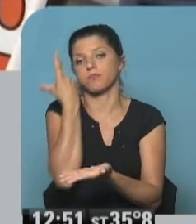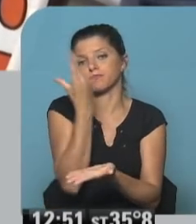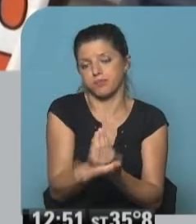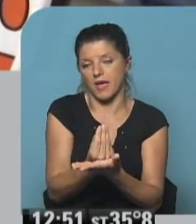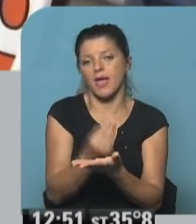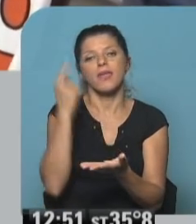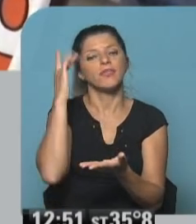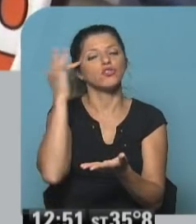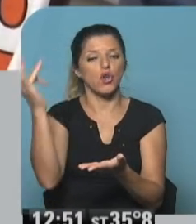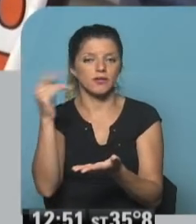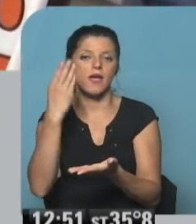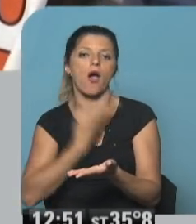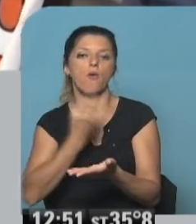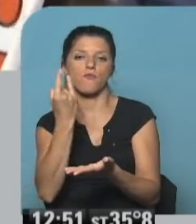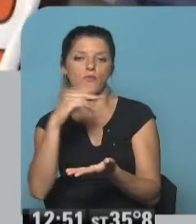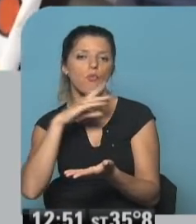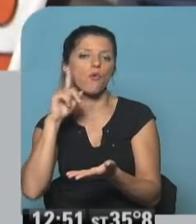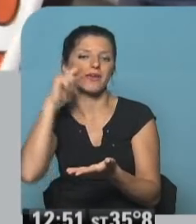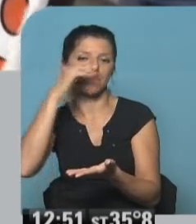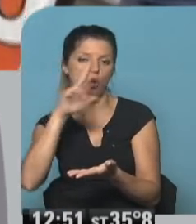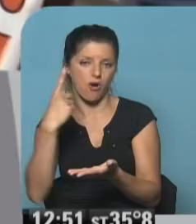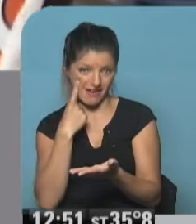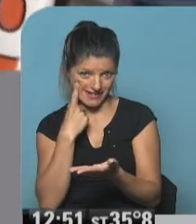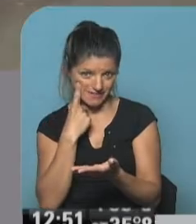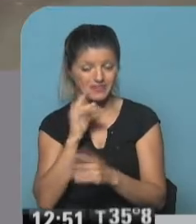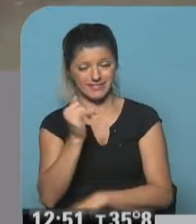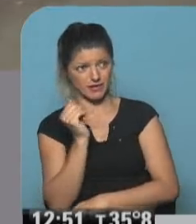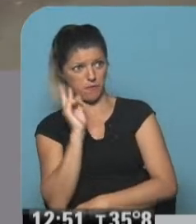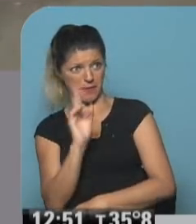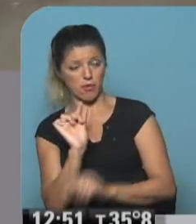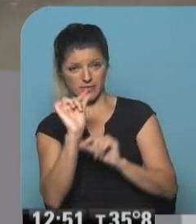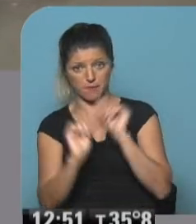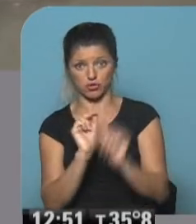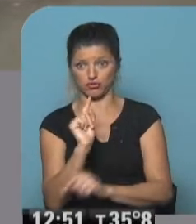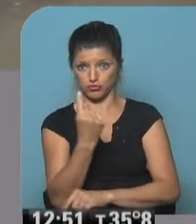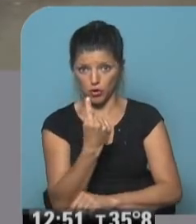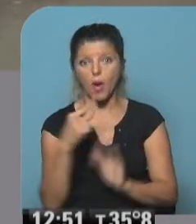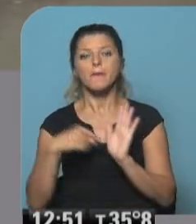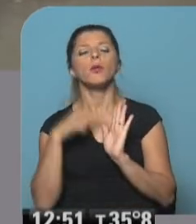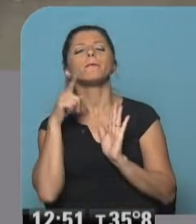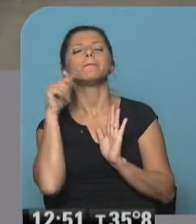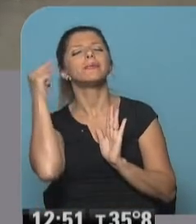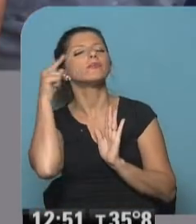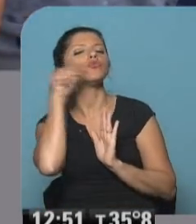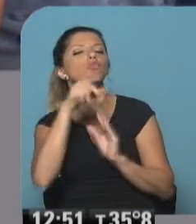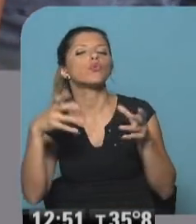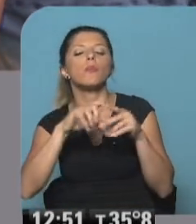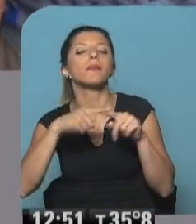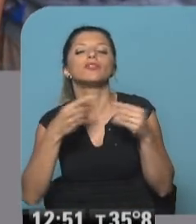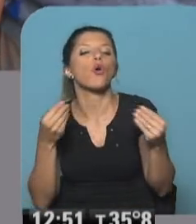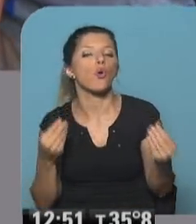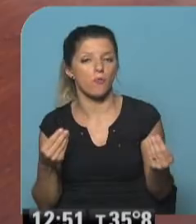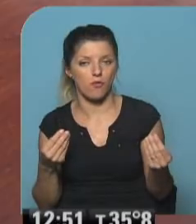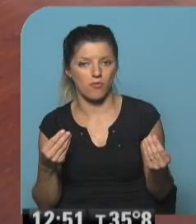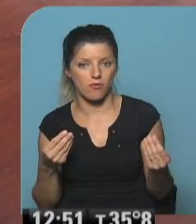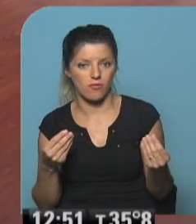fujimorista. Sí, claramente se lo ve más aislado, pero también hay que tener en cuenta lo que es el partido de Kuczynski. Es una